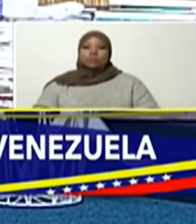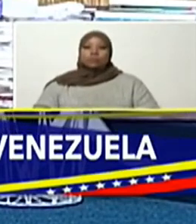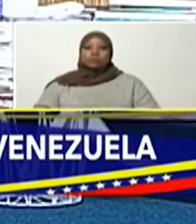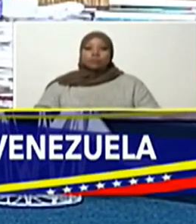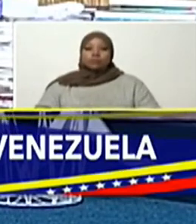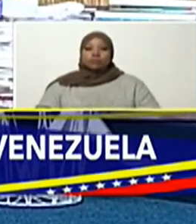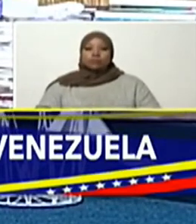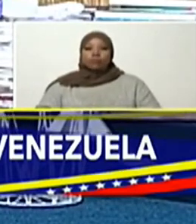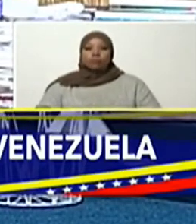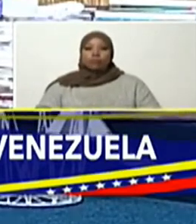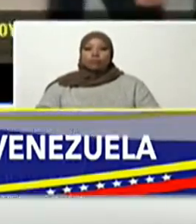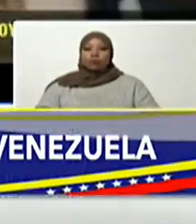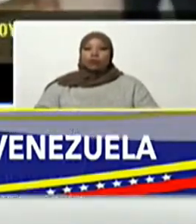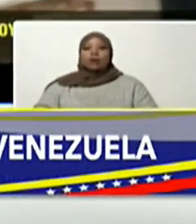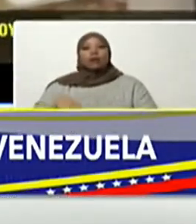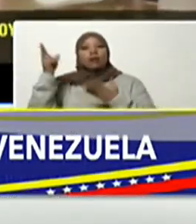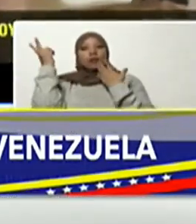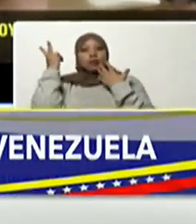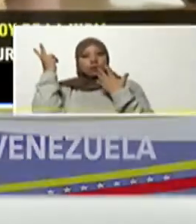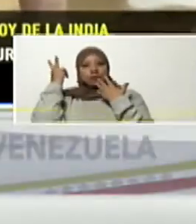una niña de la India.